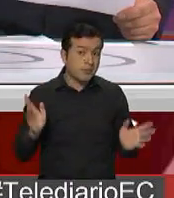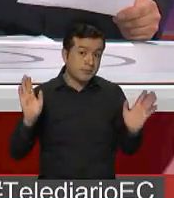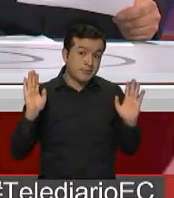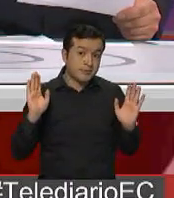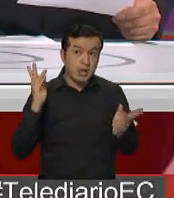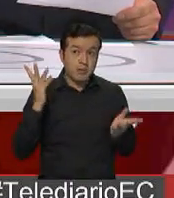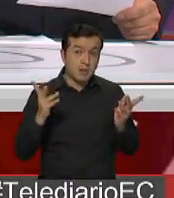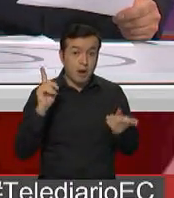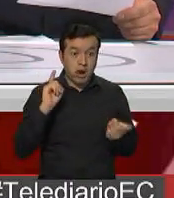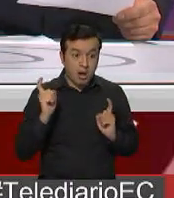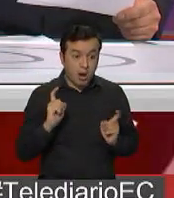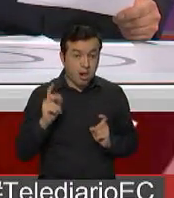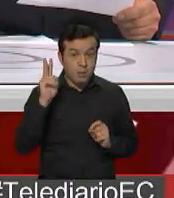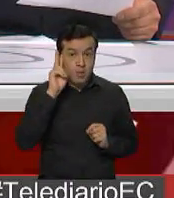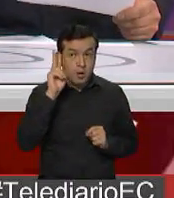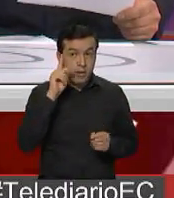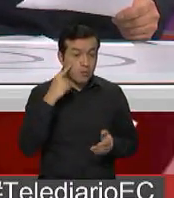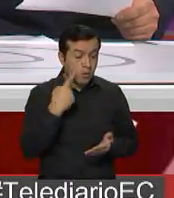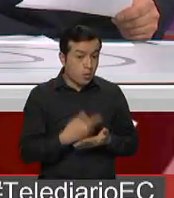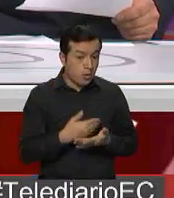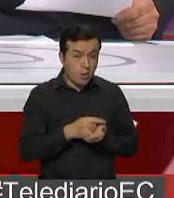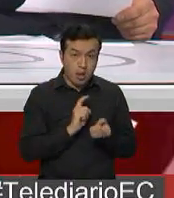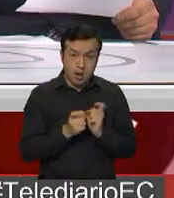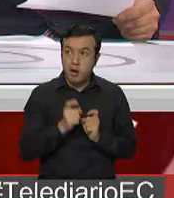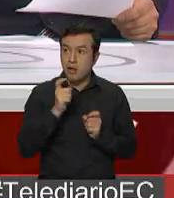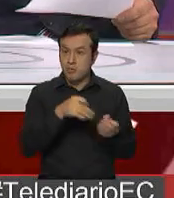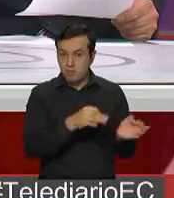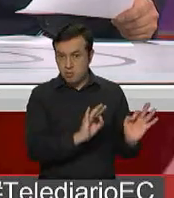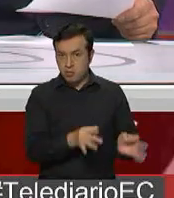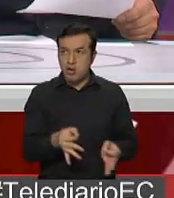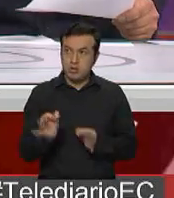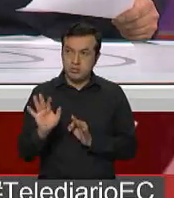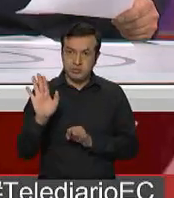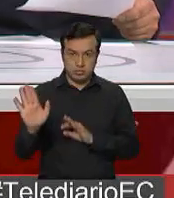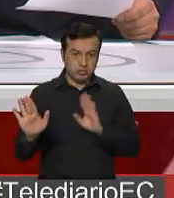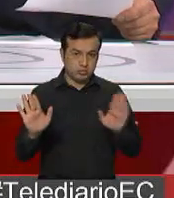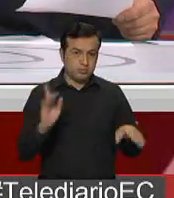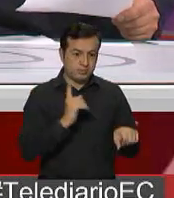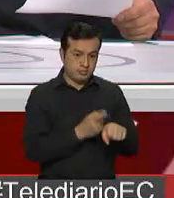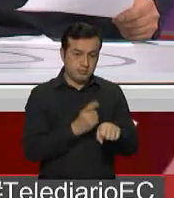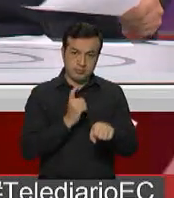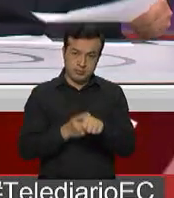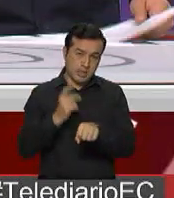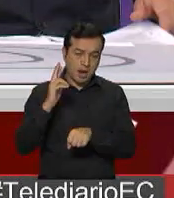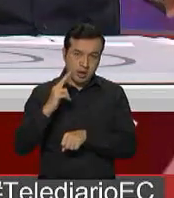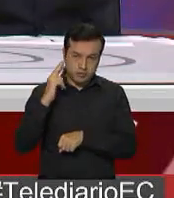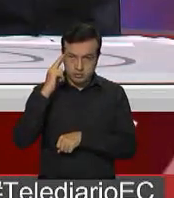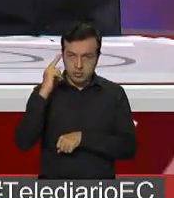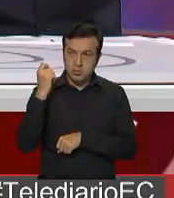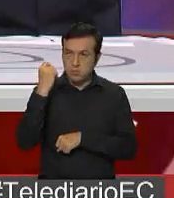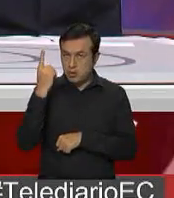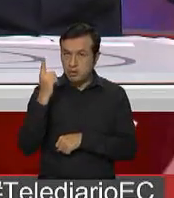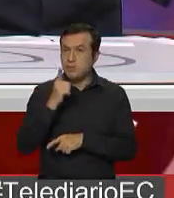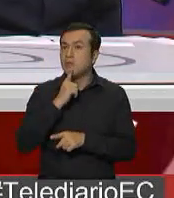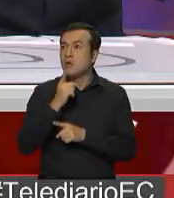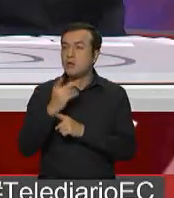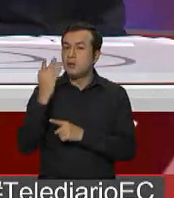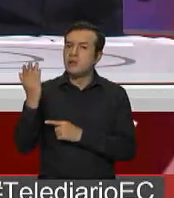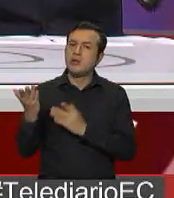cambiar algún tipo de evidencia. Claro que sí, cada caso tiene su particularidad, lógicamente, pero